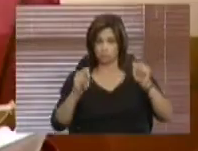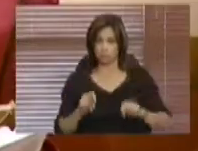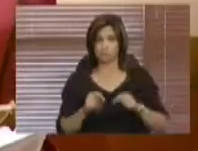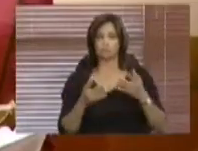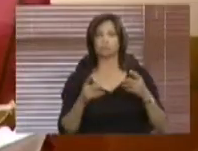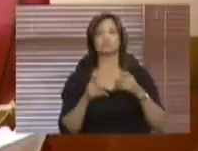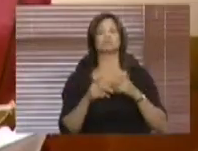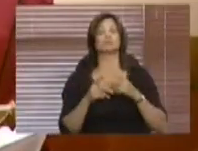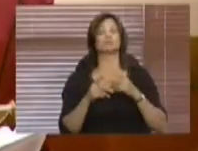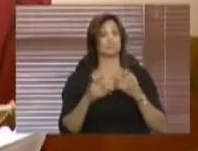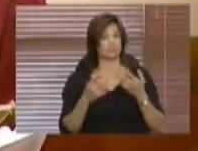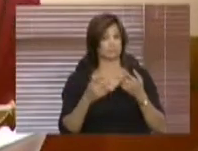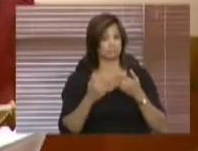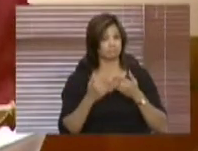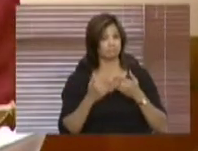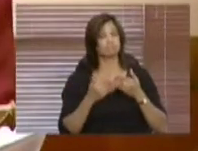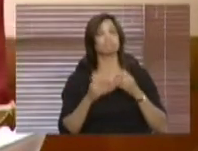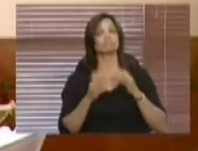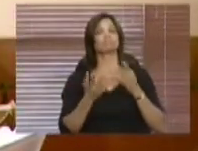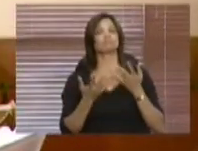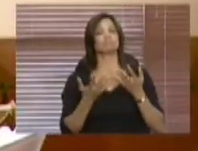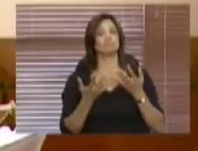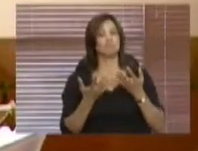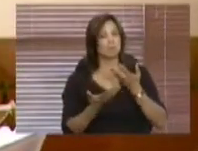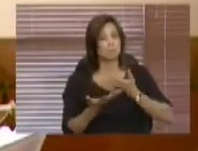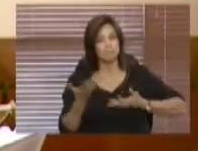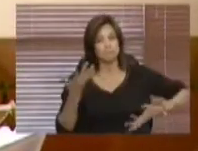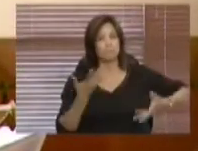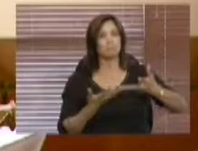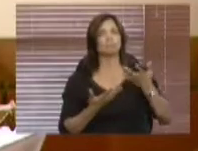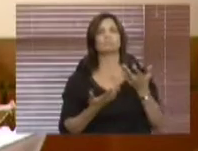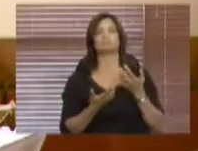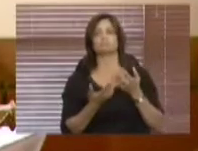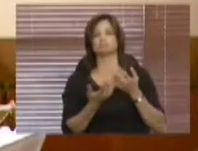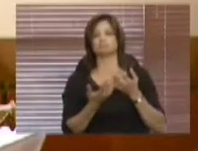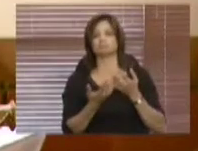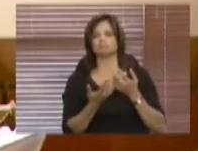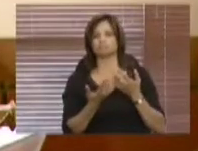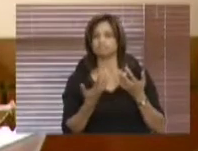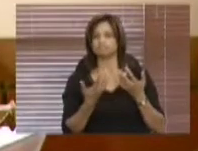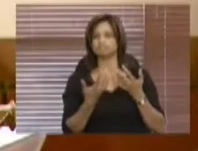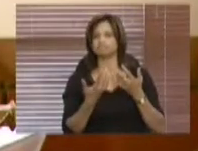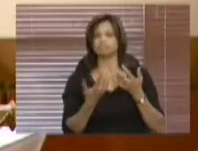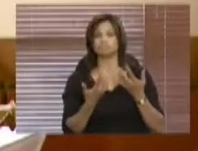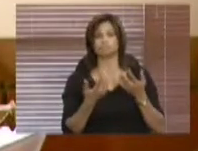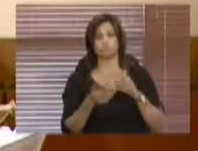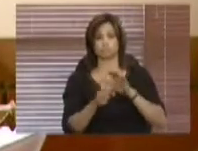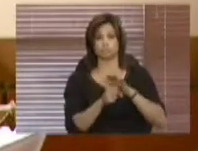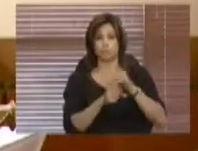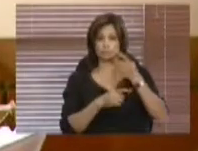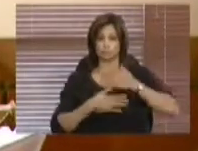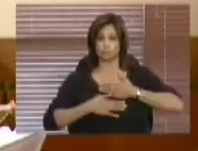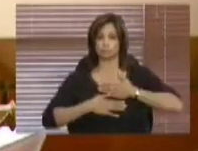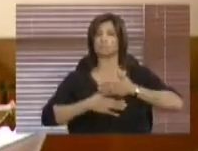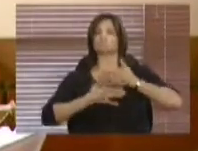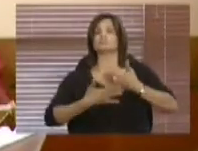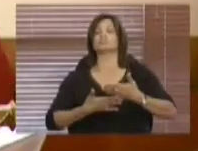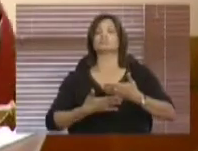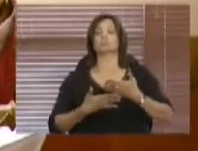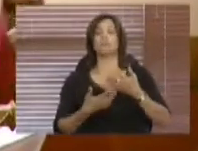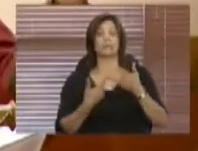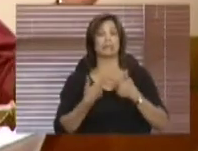donde ha imperado un clima de fraternidad, total tolerancia